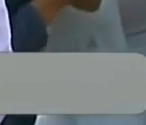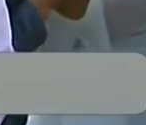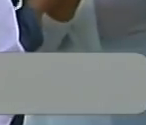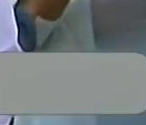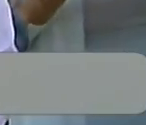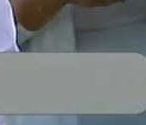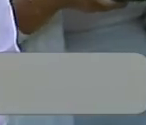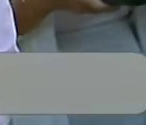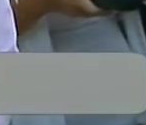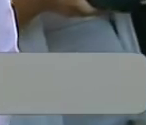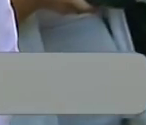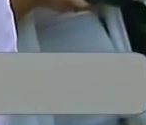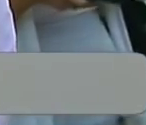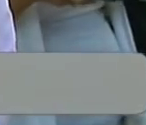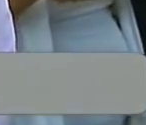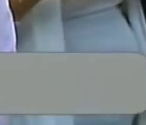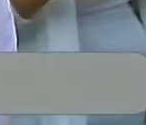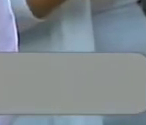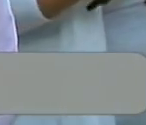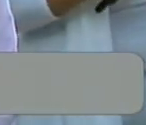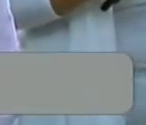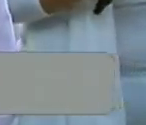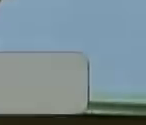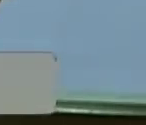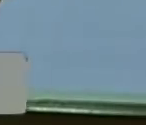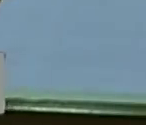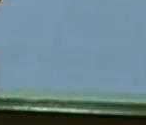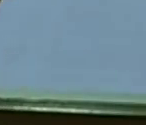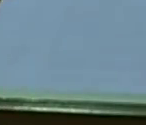vamos a retornar el pase contigo, Iván. Adelante.